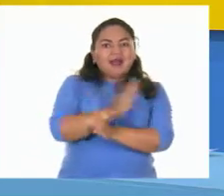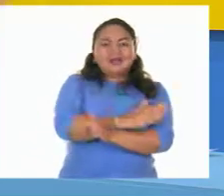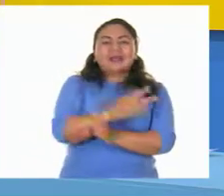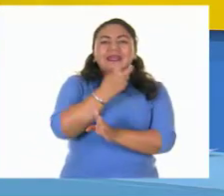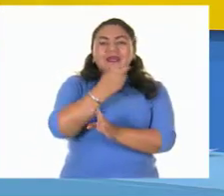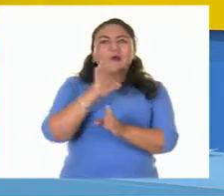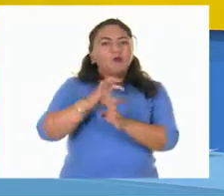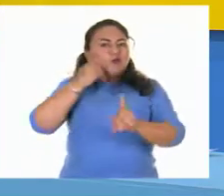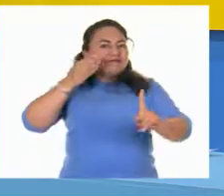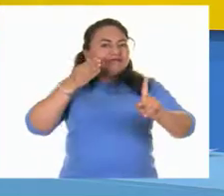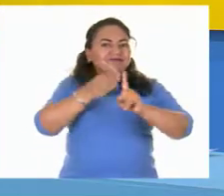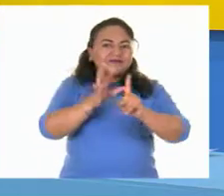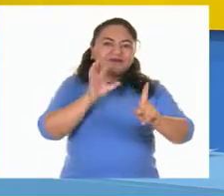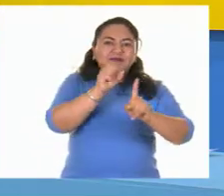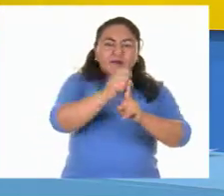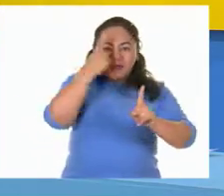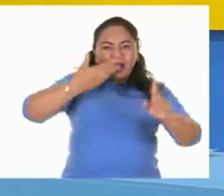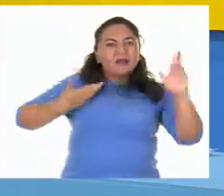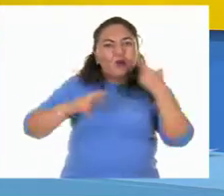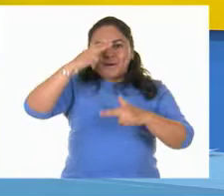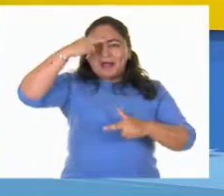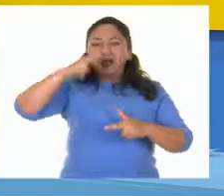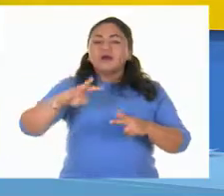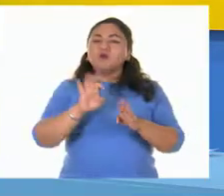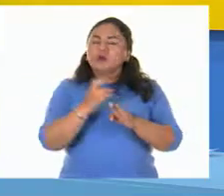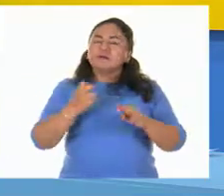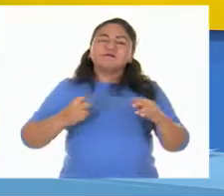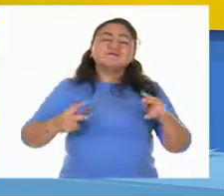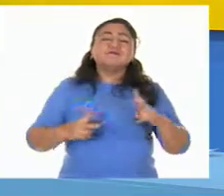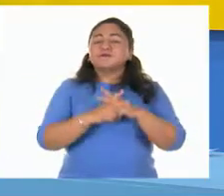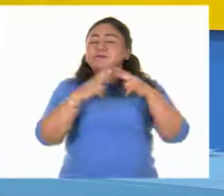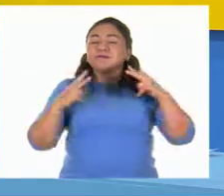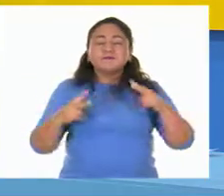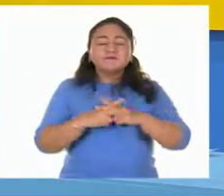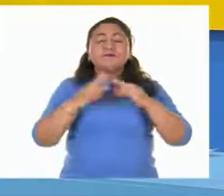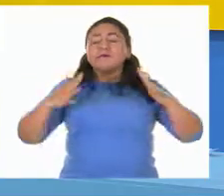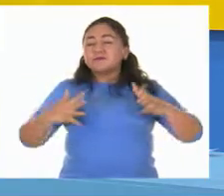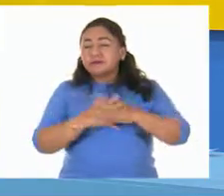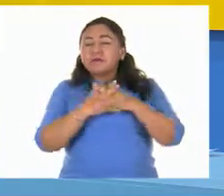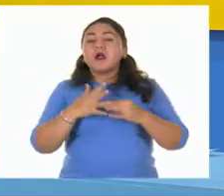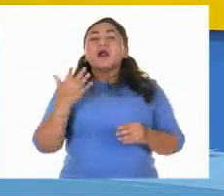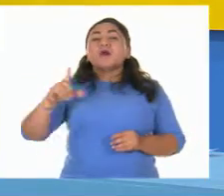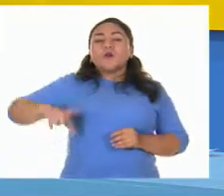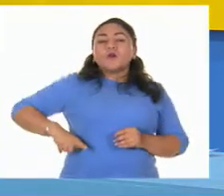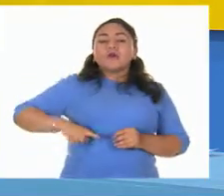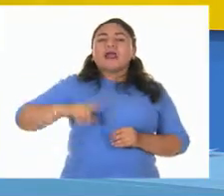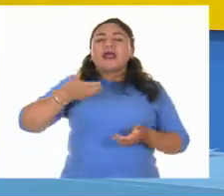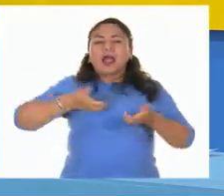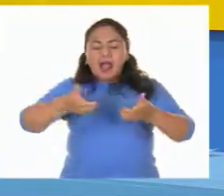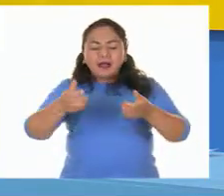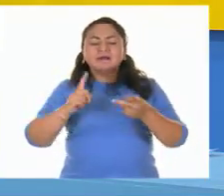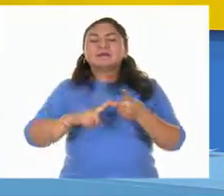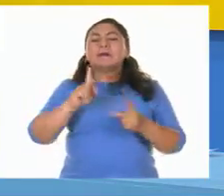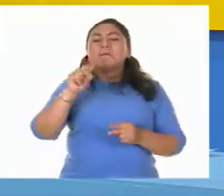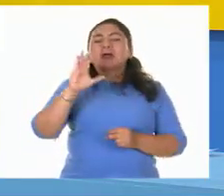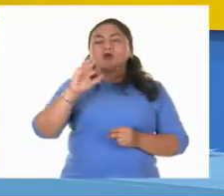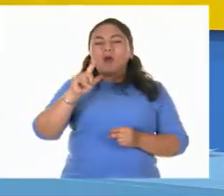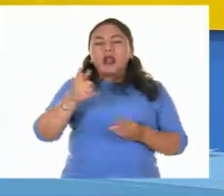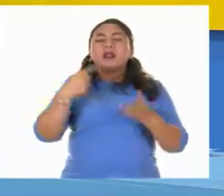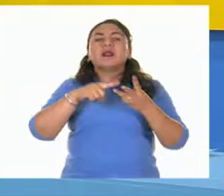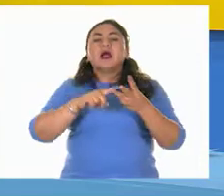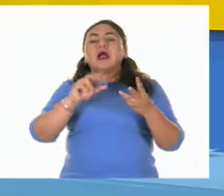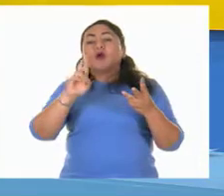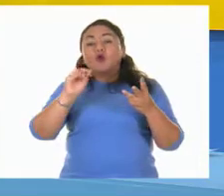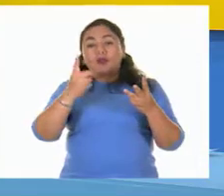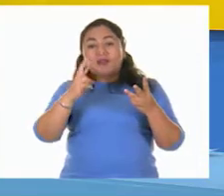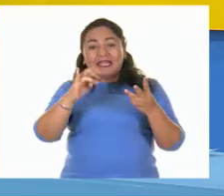los propósitos originales de la Revolución Mexicana, la verdad es que los gobiernos de Calles, de Pascual Ortiz Rubio y de Abelardo L. Rodríguez